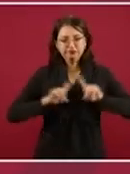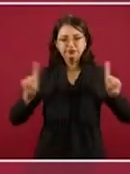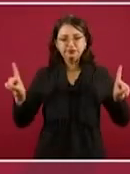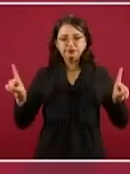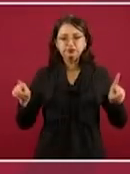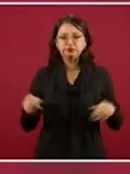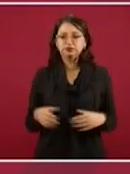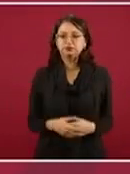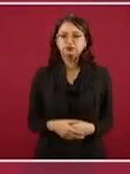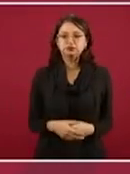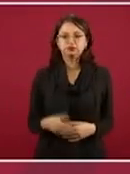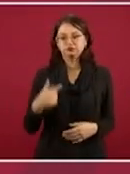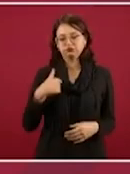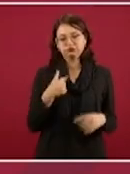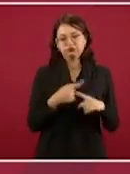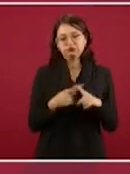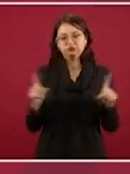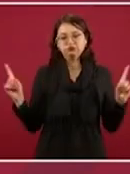No lo haría.